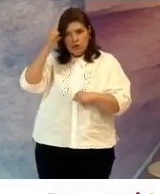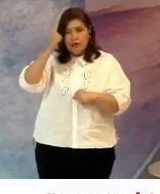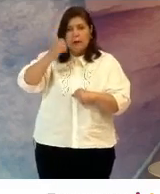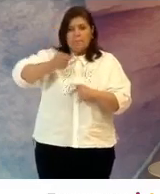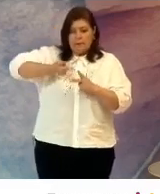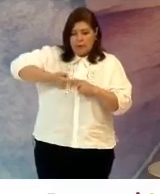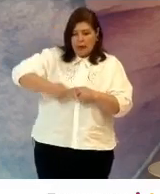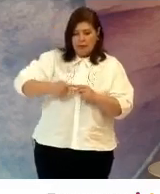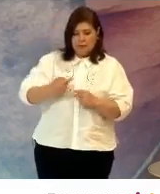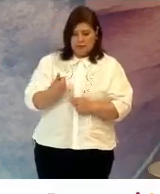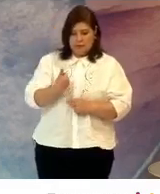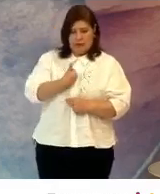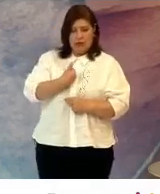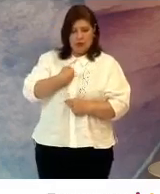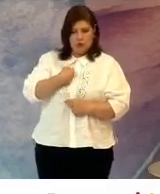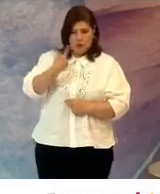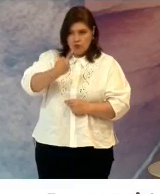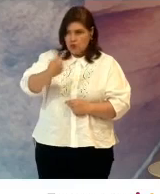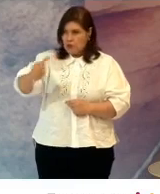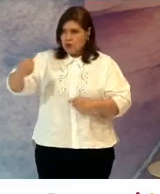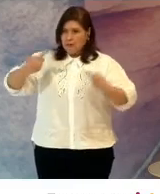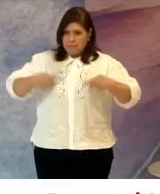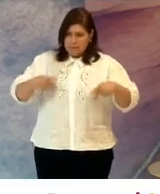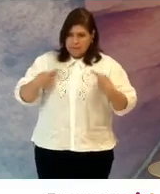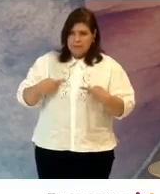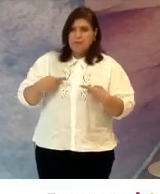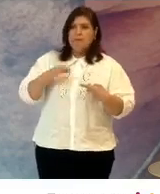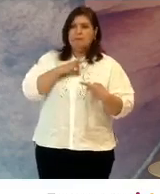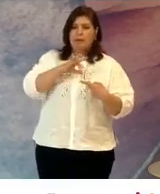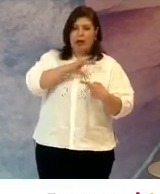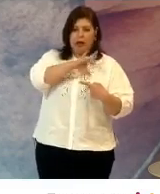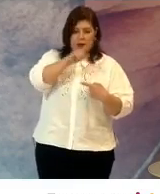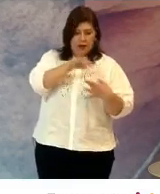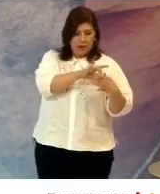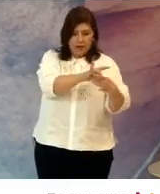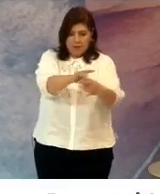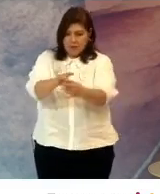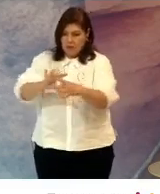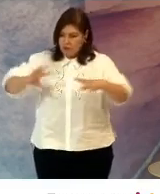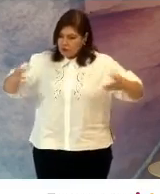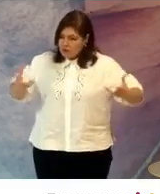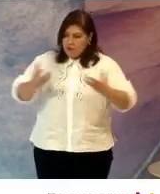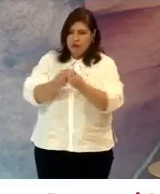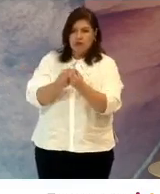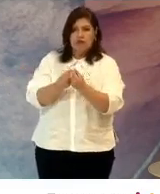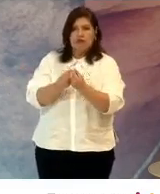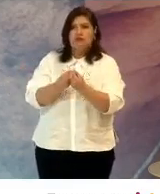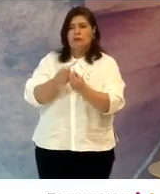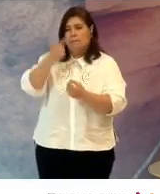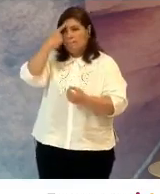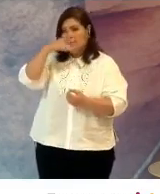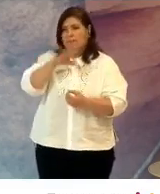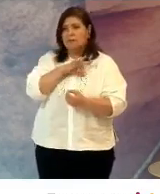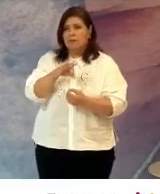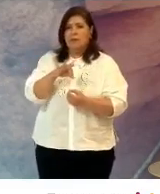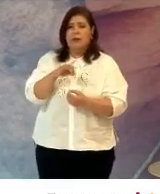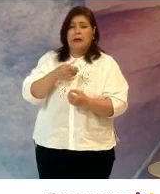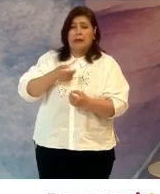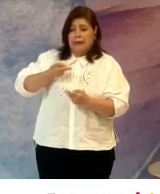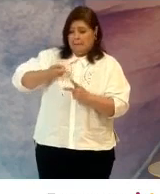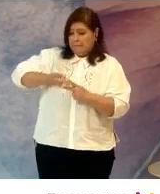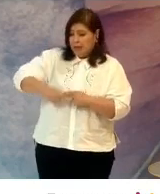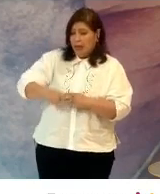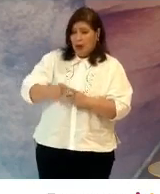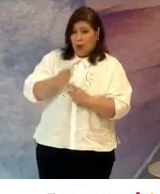uno, el activar en masa conexiones humanas profundas comienza de uno en uno,